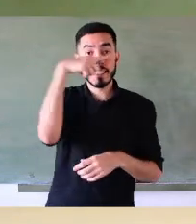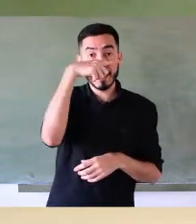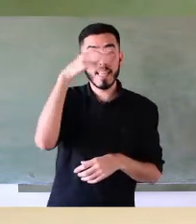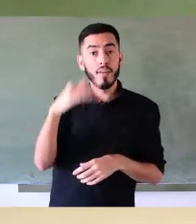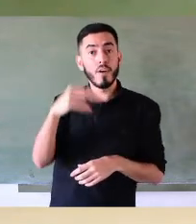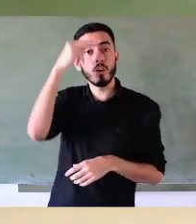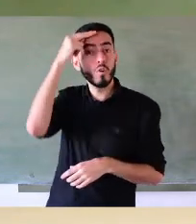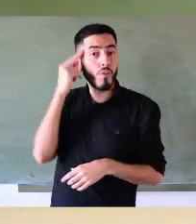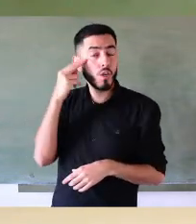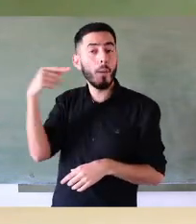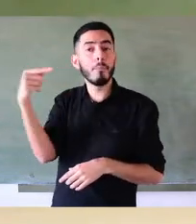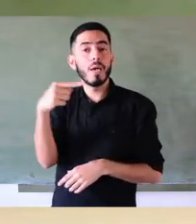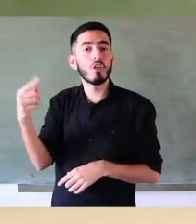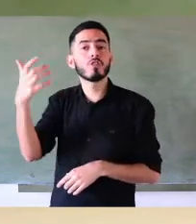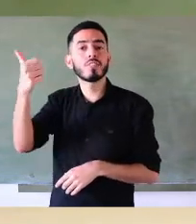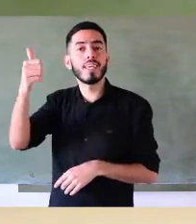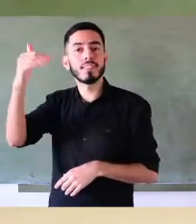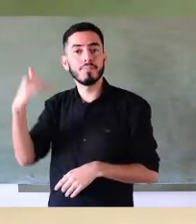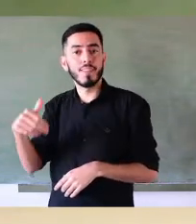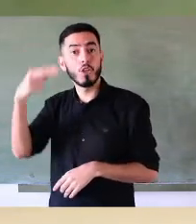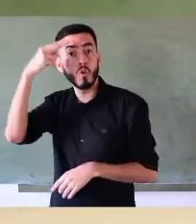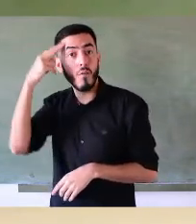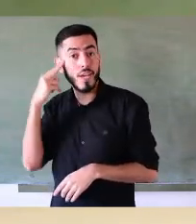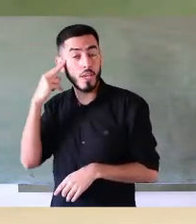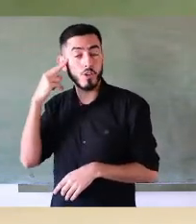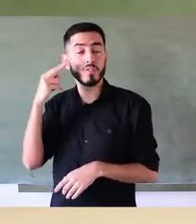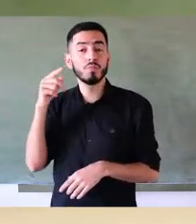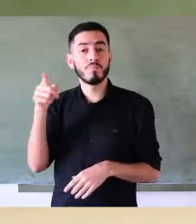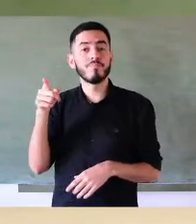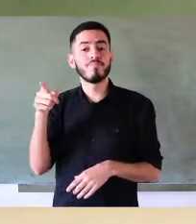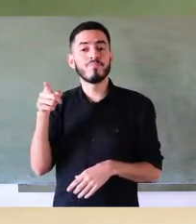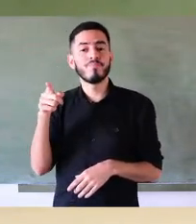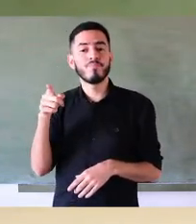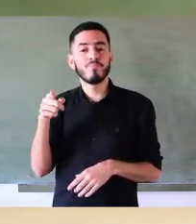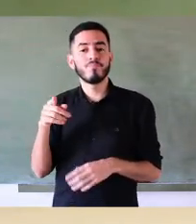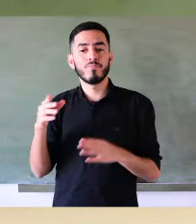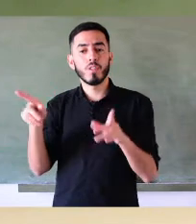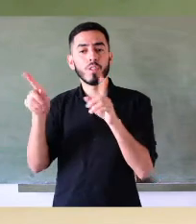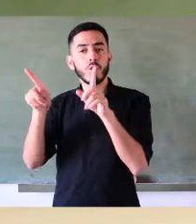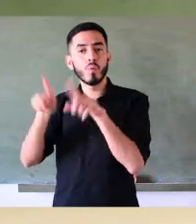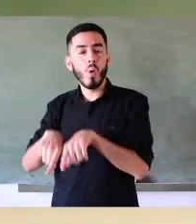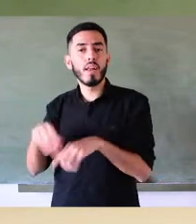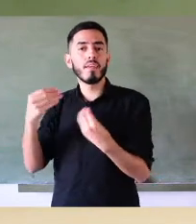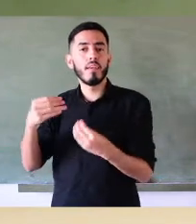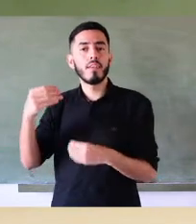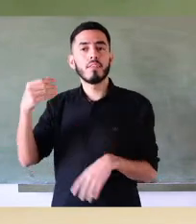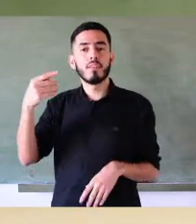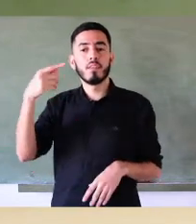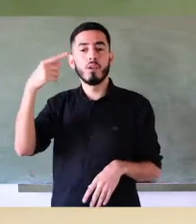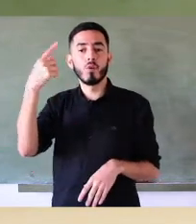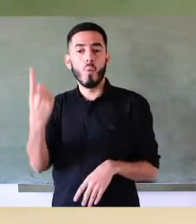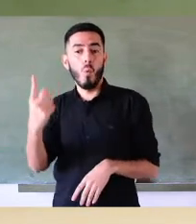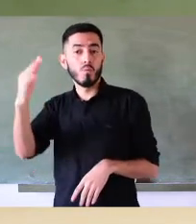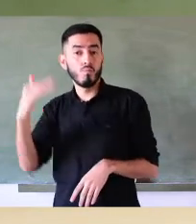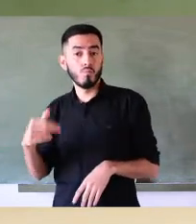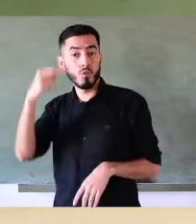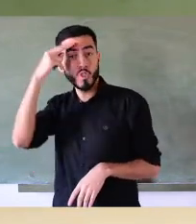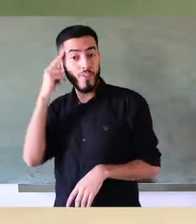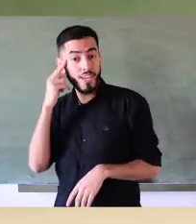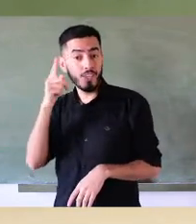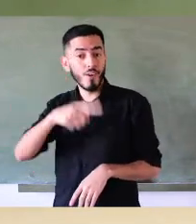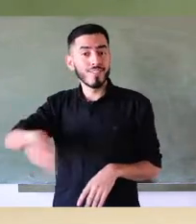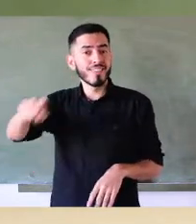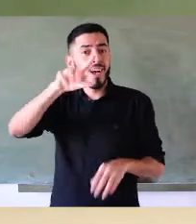novenos menos 6 novenos. Con esto, nos queda 7 menos 6, un noveno. Y